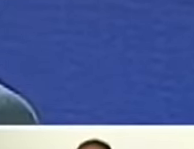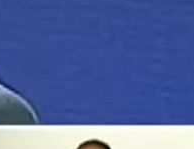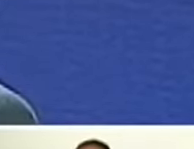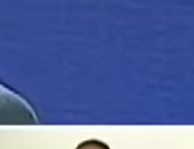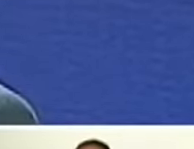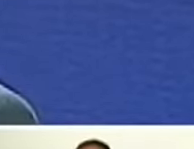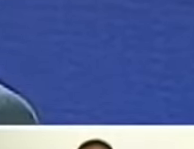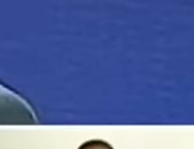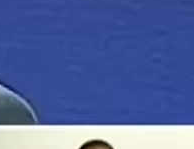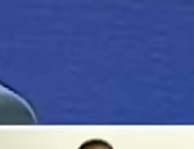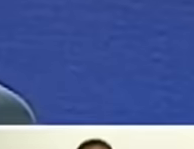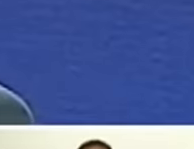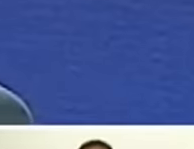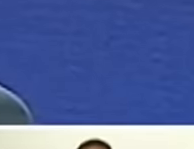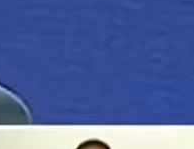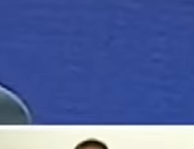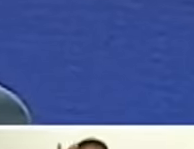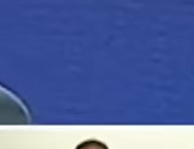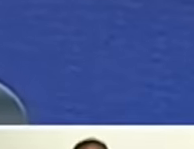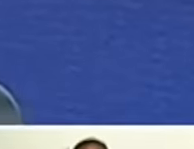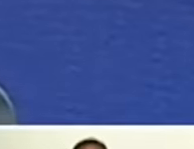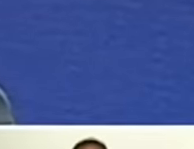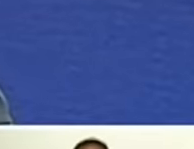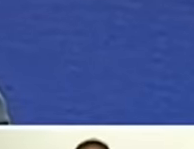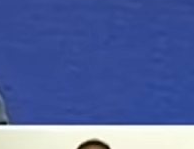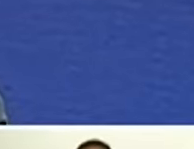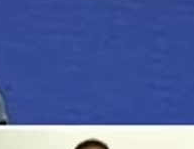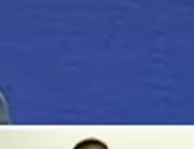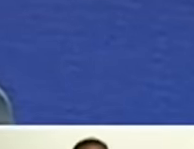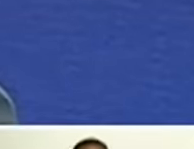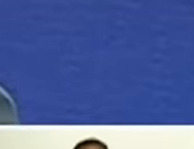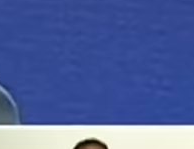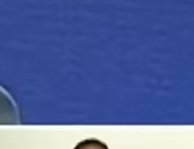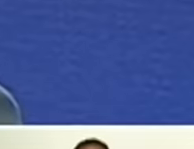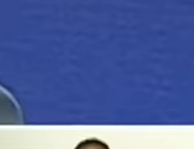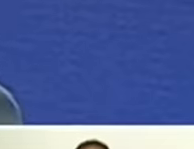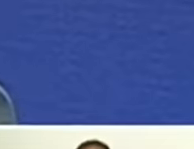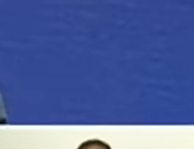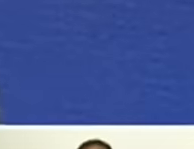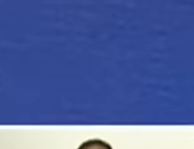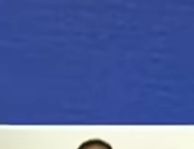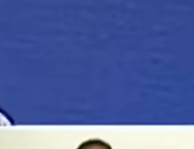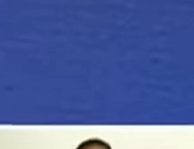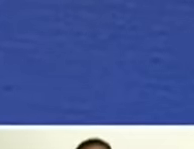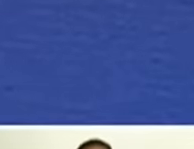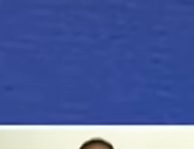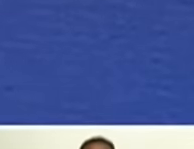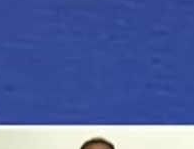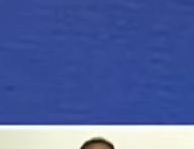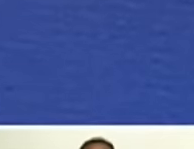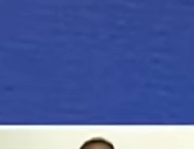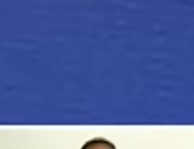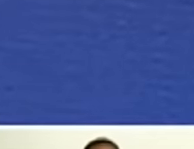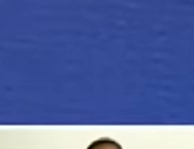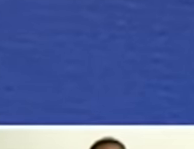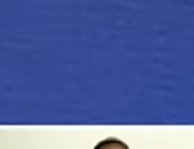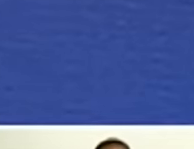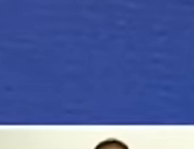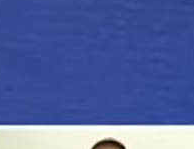El imperialismo norteamericano. Y pretendieron imponer poderes paralelos, dividir la Fuerza